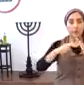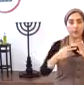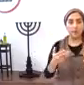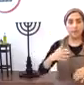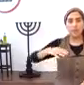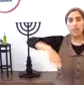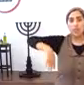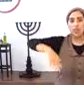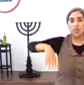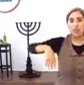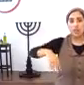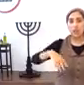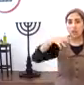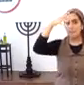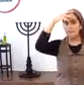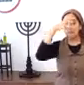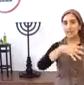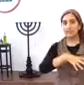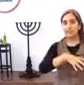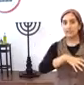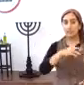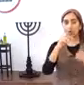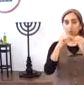aquí falta una vez hombre.